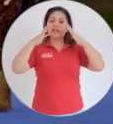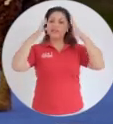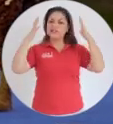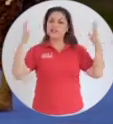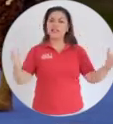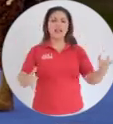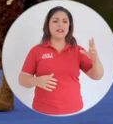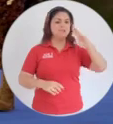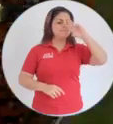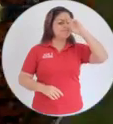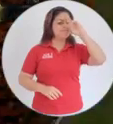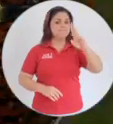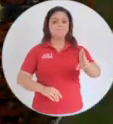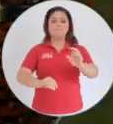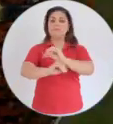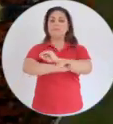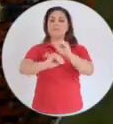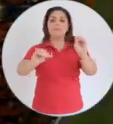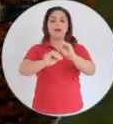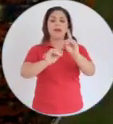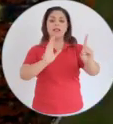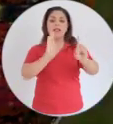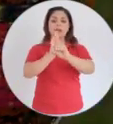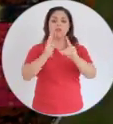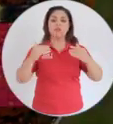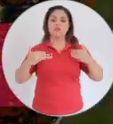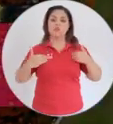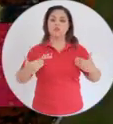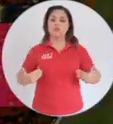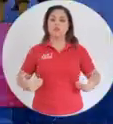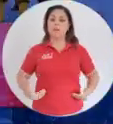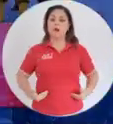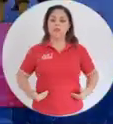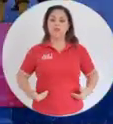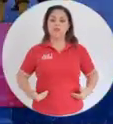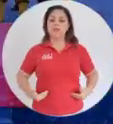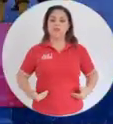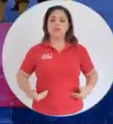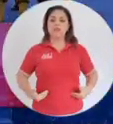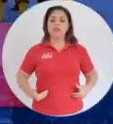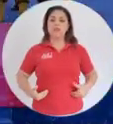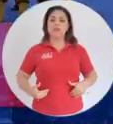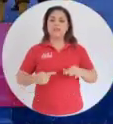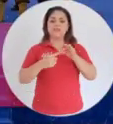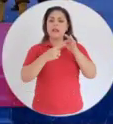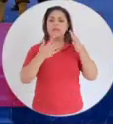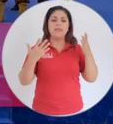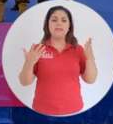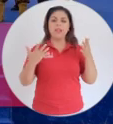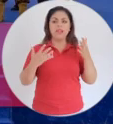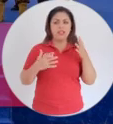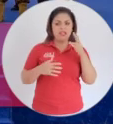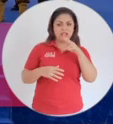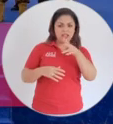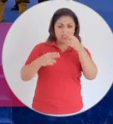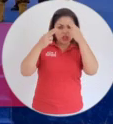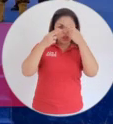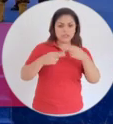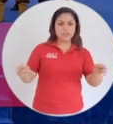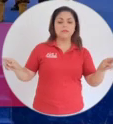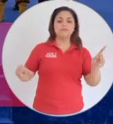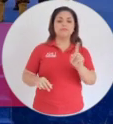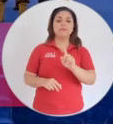irrespeto de los derechos humanos, sobre todo del principio de presunción de inocencia. Así es. Hay